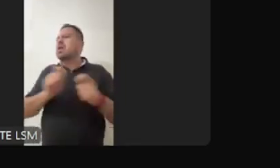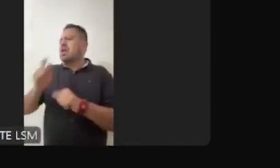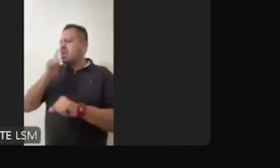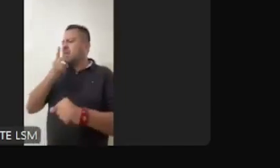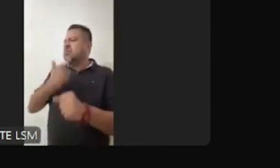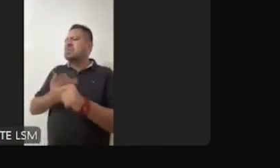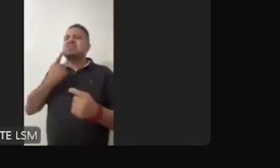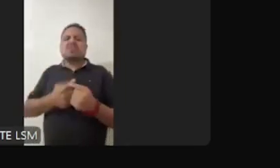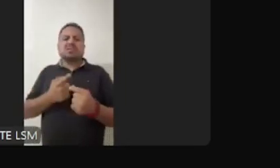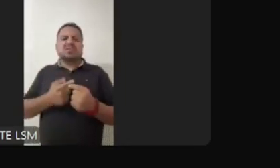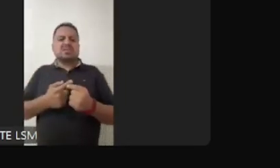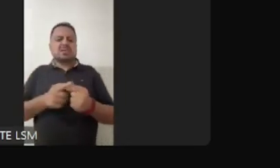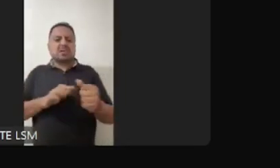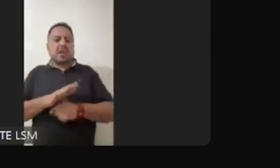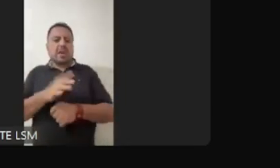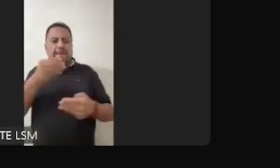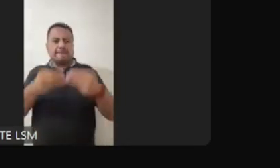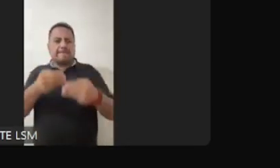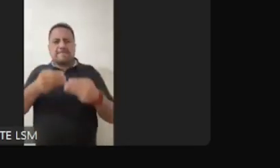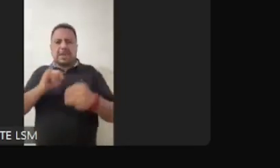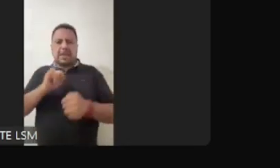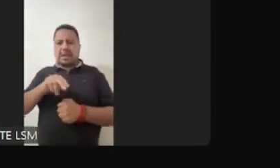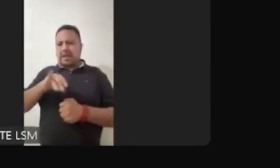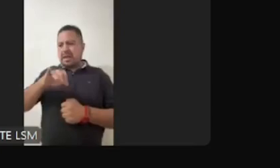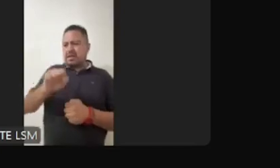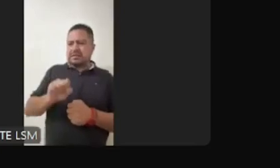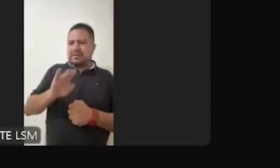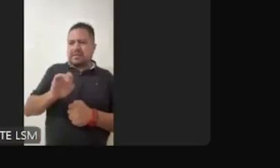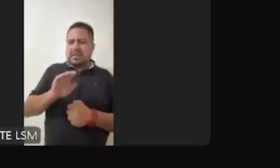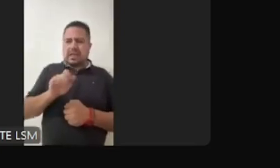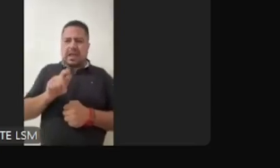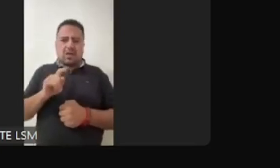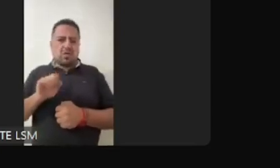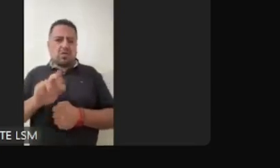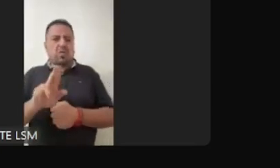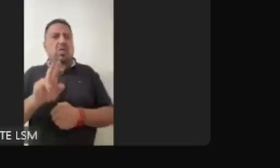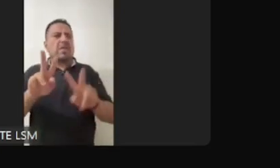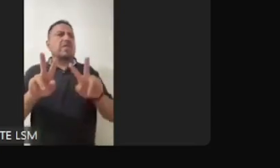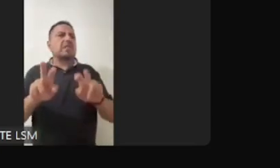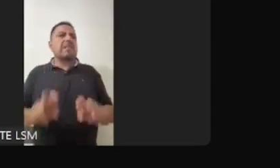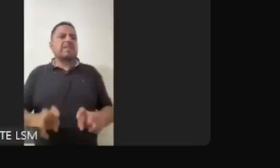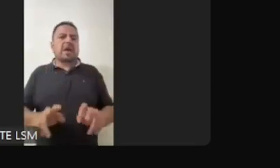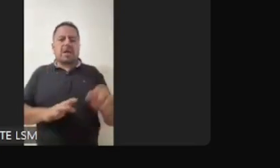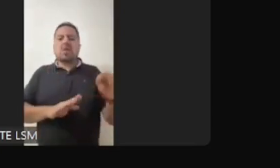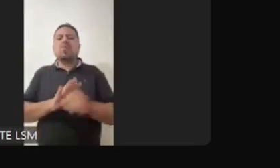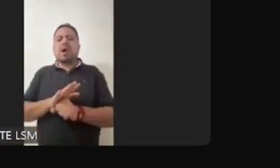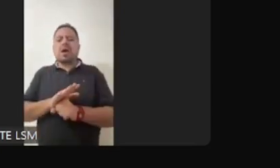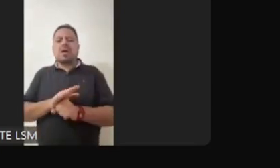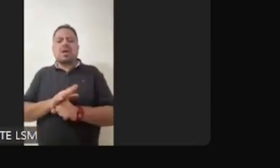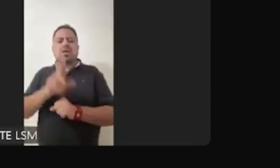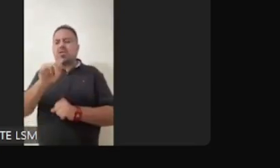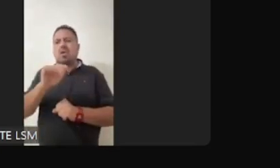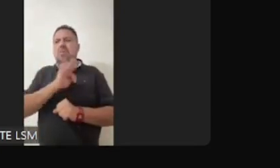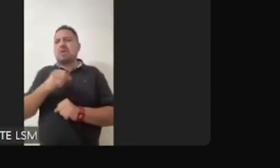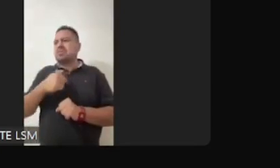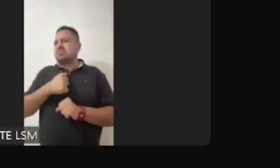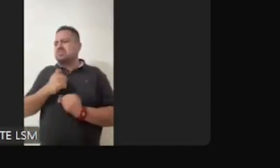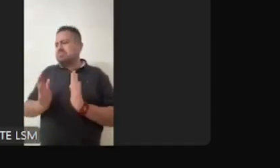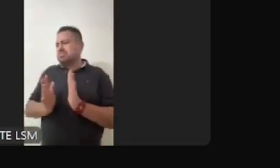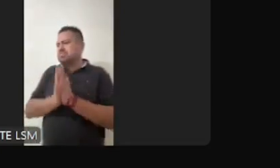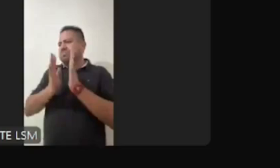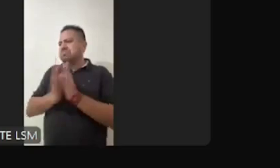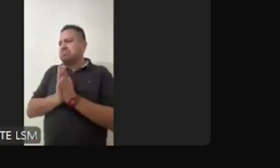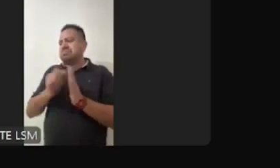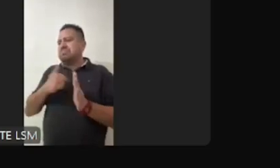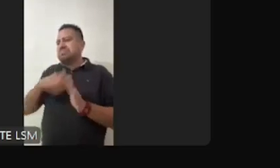la ponencia a cargo del magistrado José Inés bertan cur Salgado asuntos en los cuales no puedo participar en su